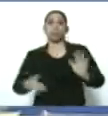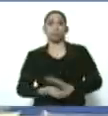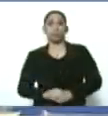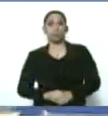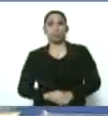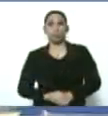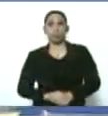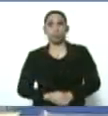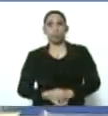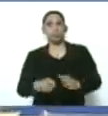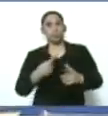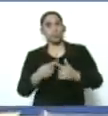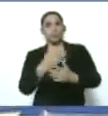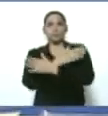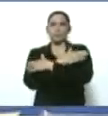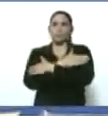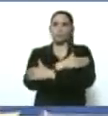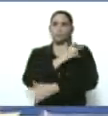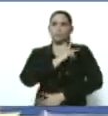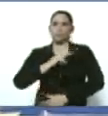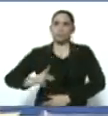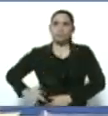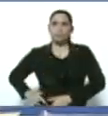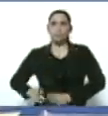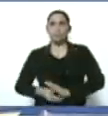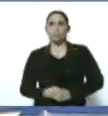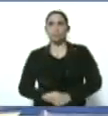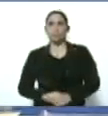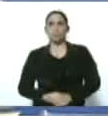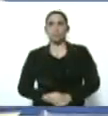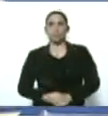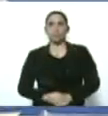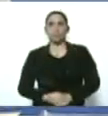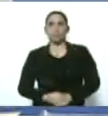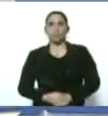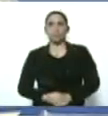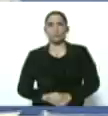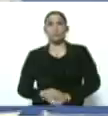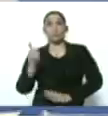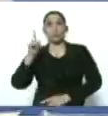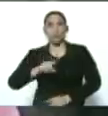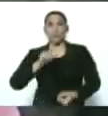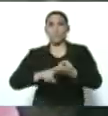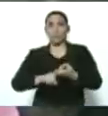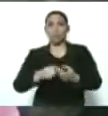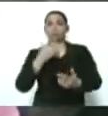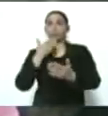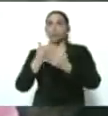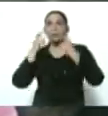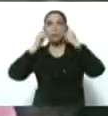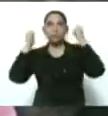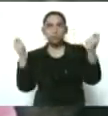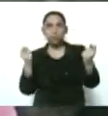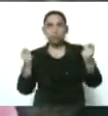Así que felicito a la vicepresidenta, tuvo la primera combatiente, con su permiso,